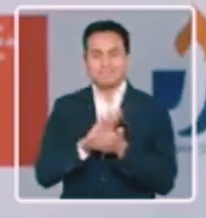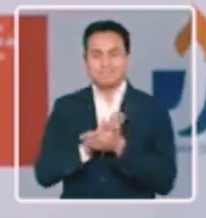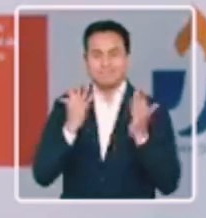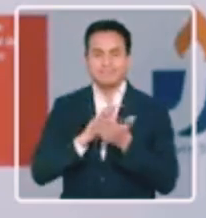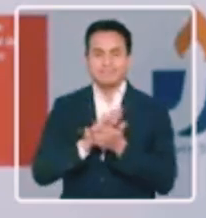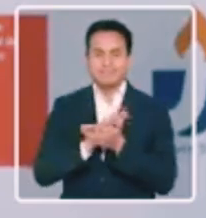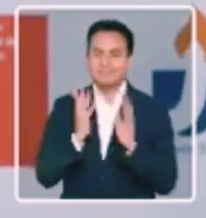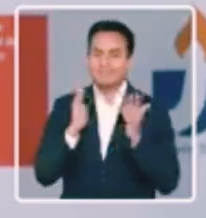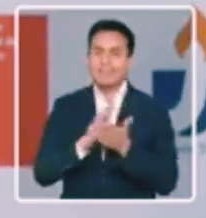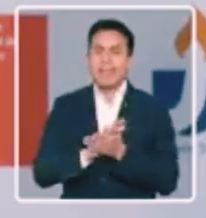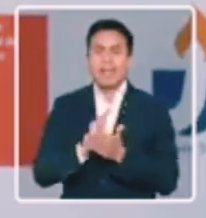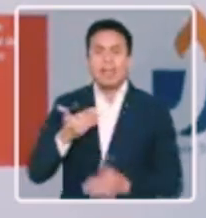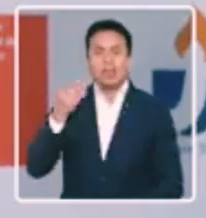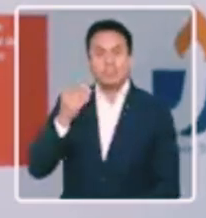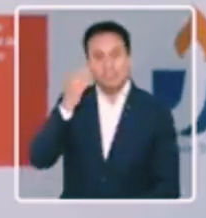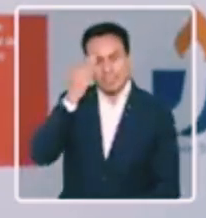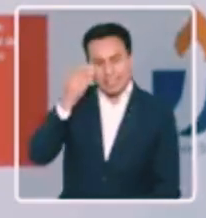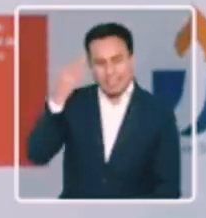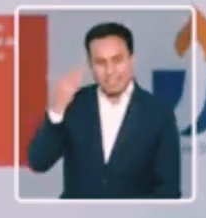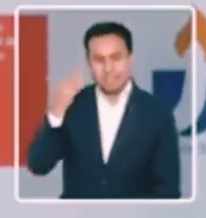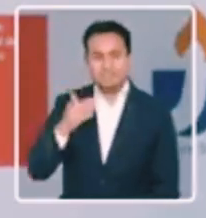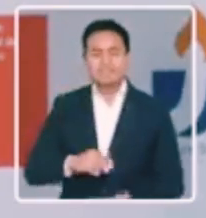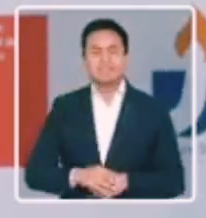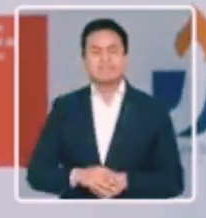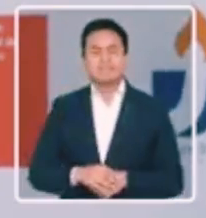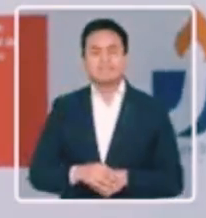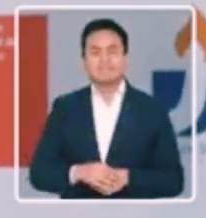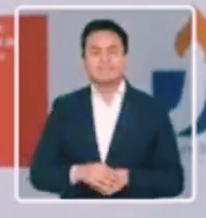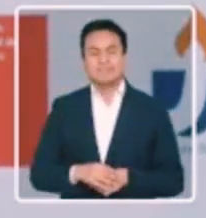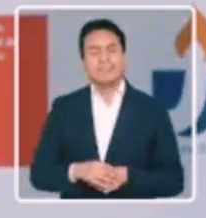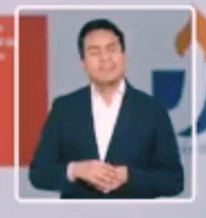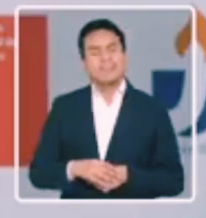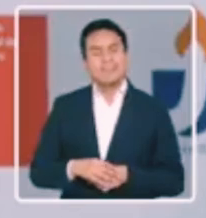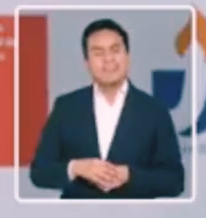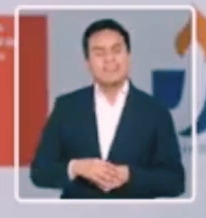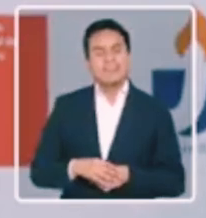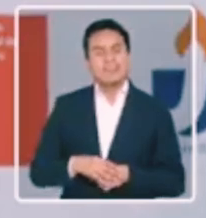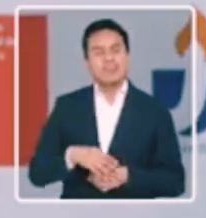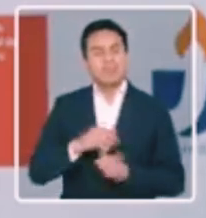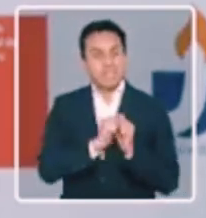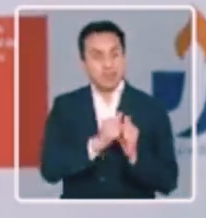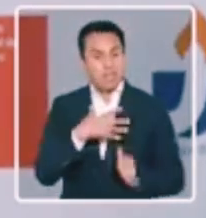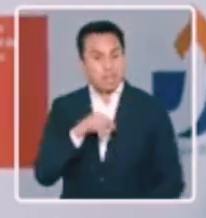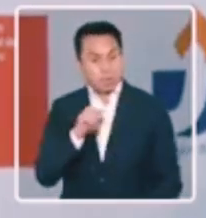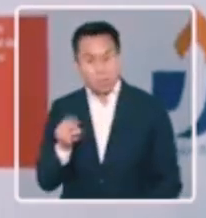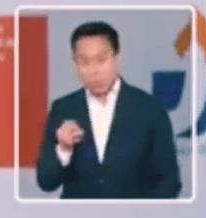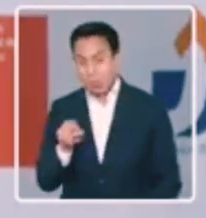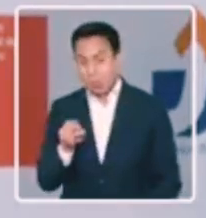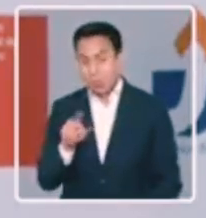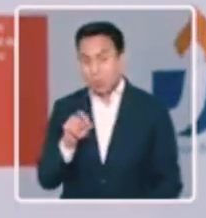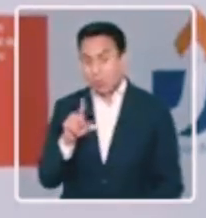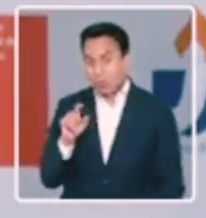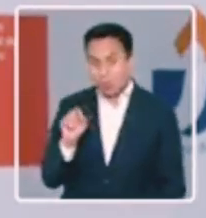deportes el otro día el El hijo de mi compañera está juntando el álbum del